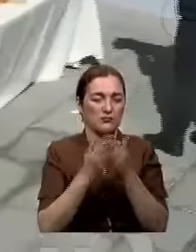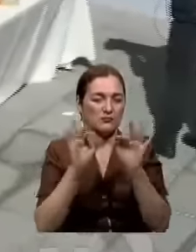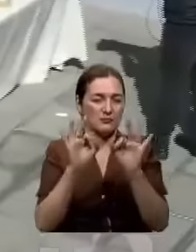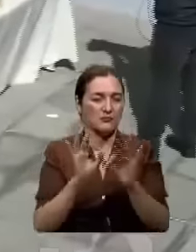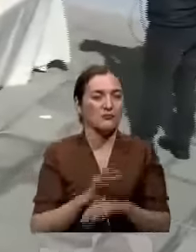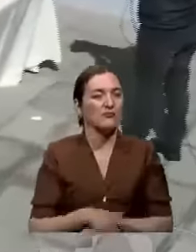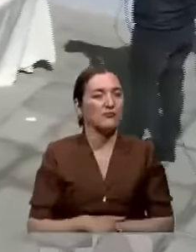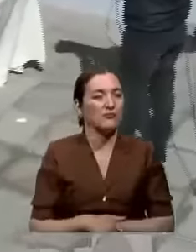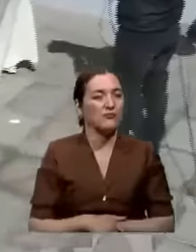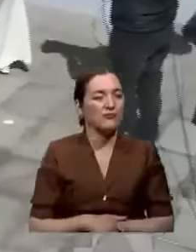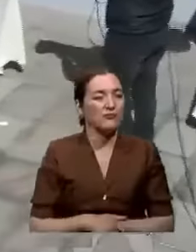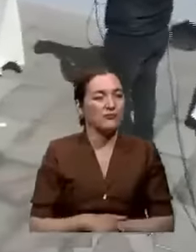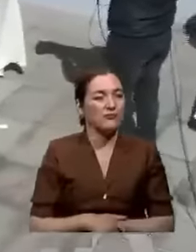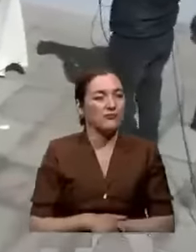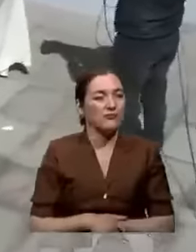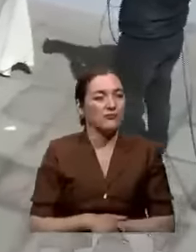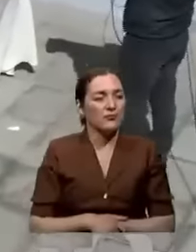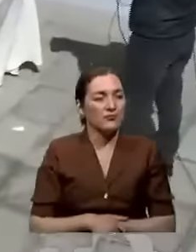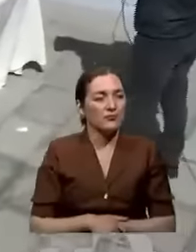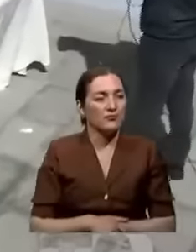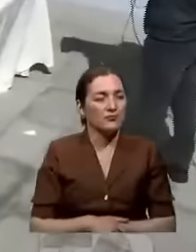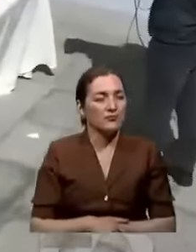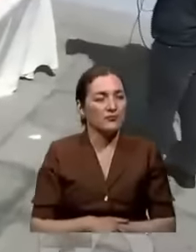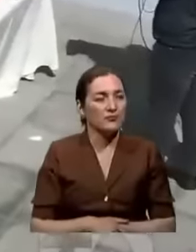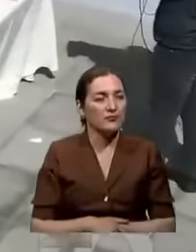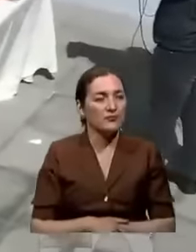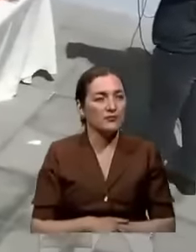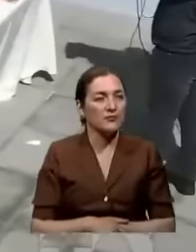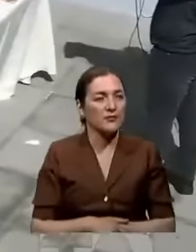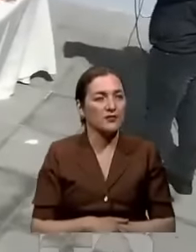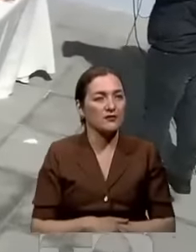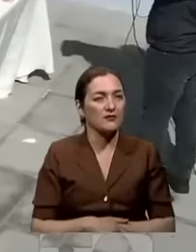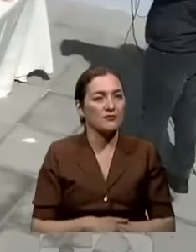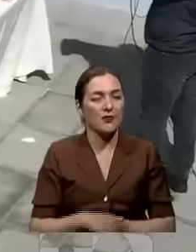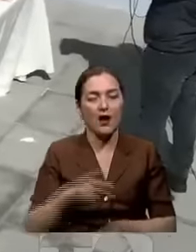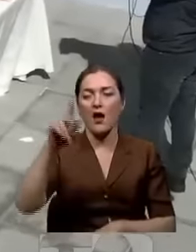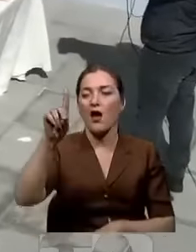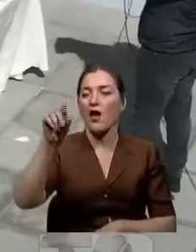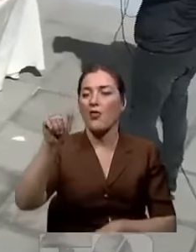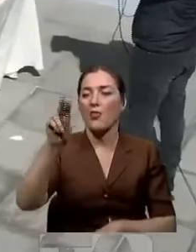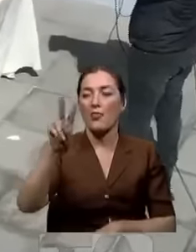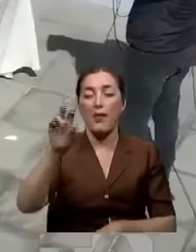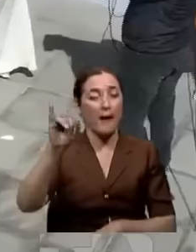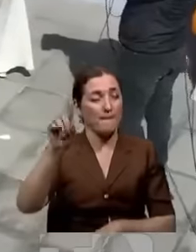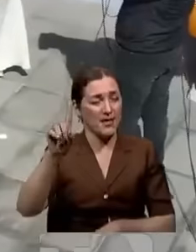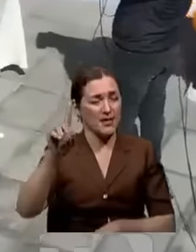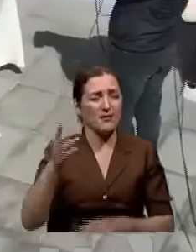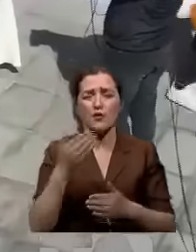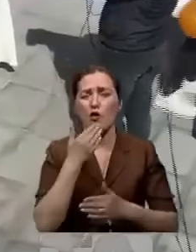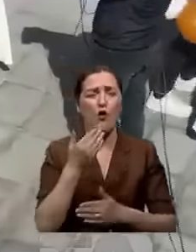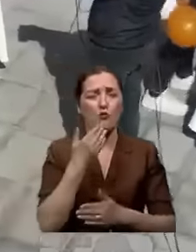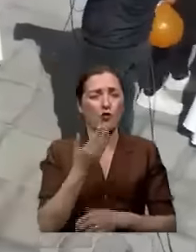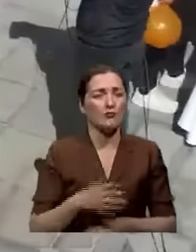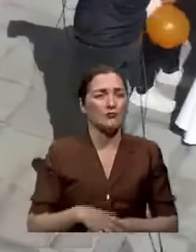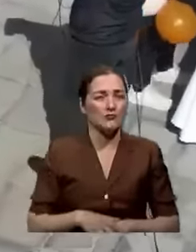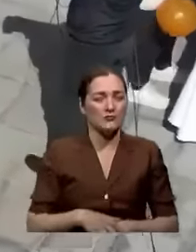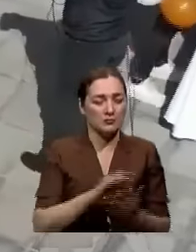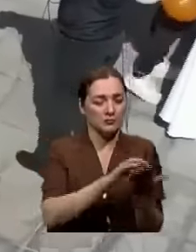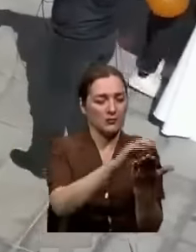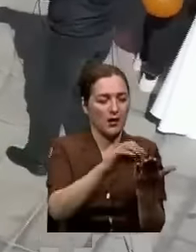Chef Titi. Vamos, David, ¿cómo le sentiste a esta guagua? Bueno, pues la decoración la mejoraron